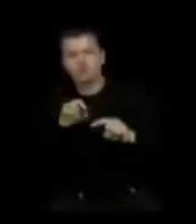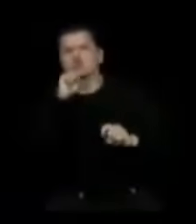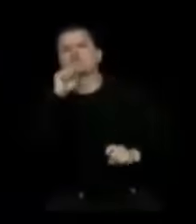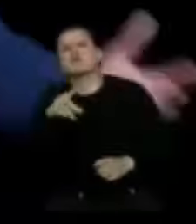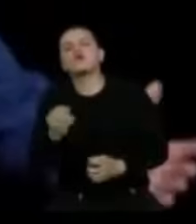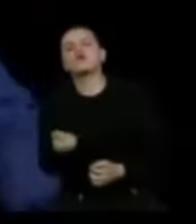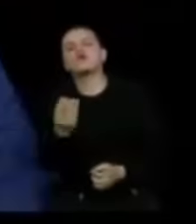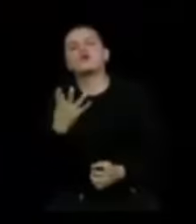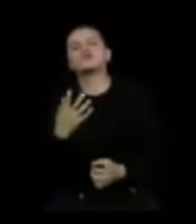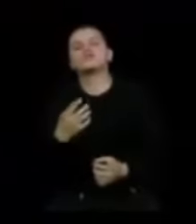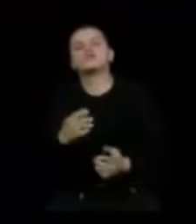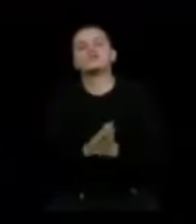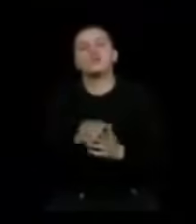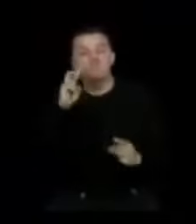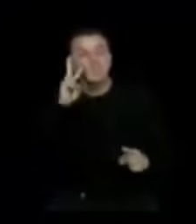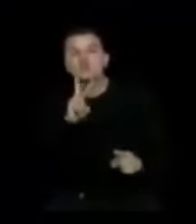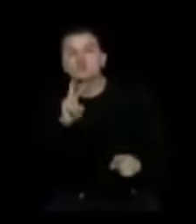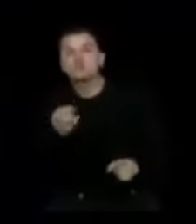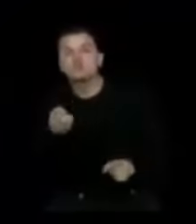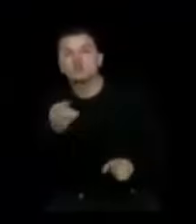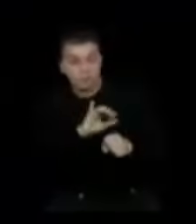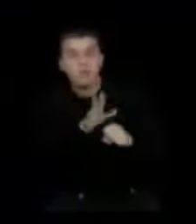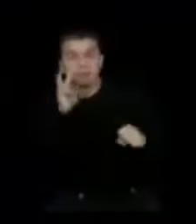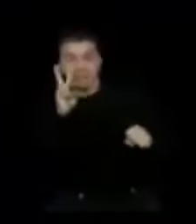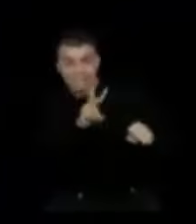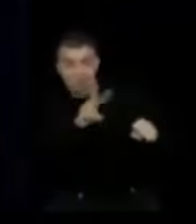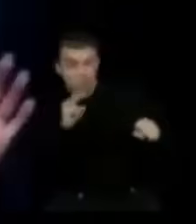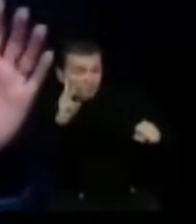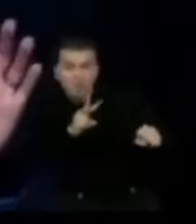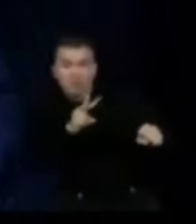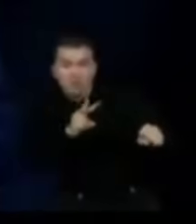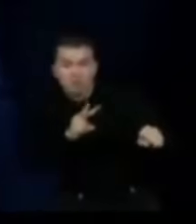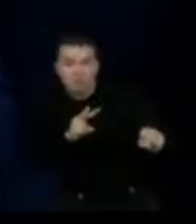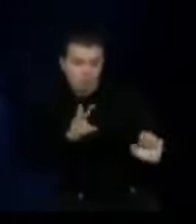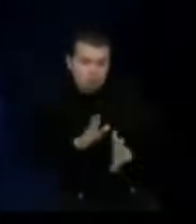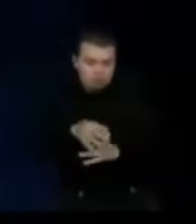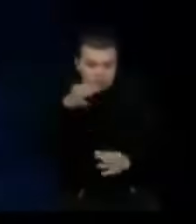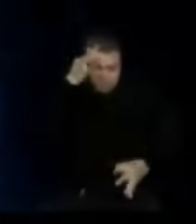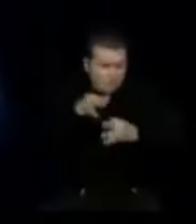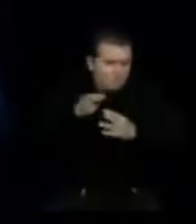preguntaría: ¿cuántos lo vieron? Ninguno. ¿Cómo usted cree? Por la fe.